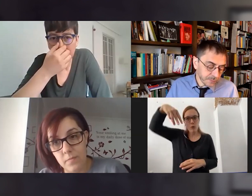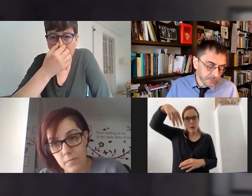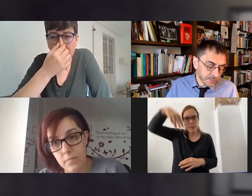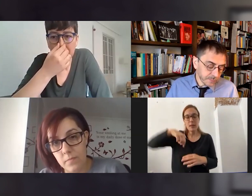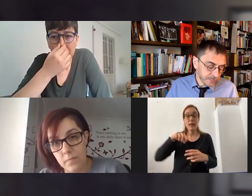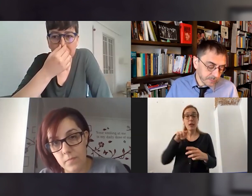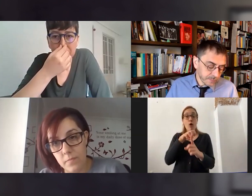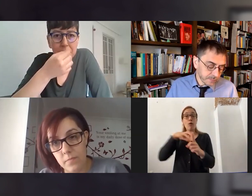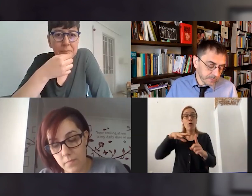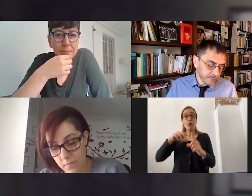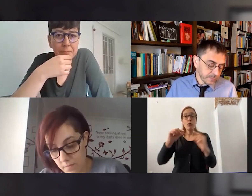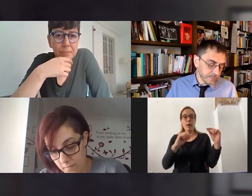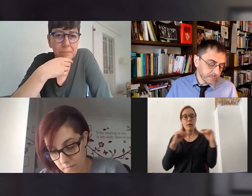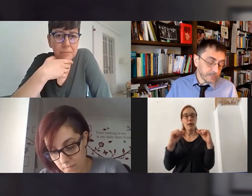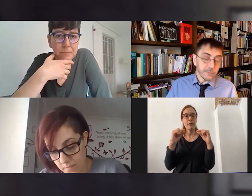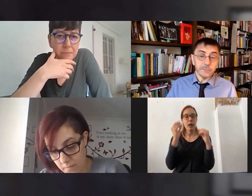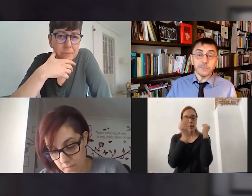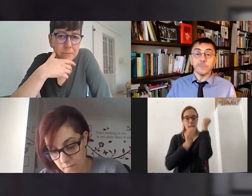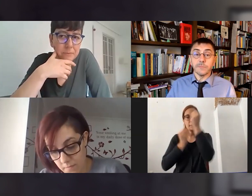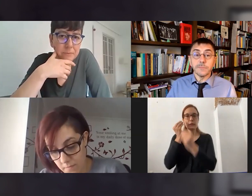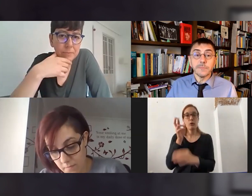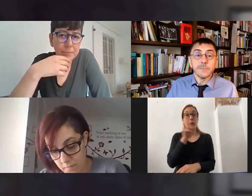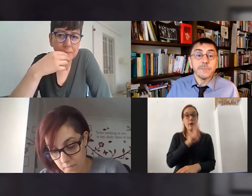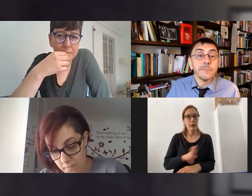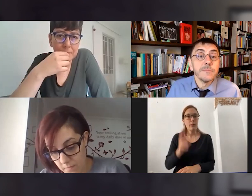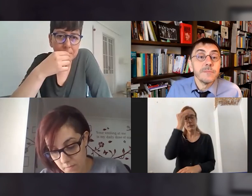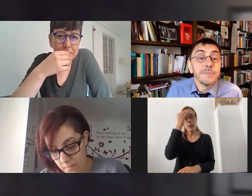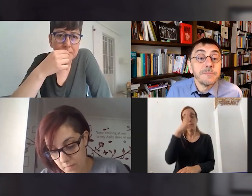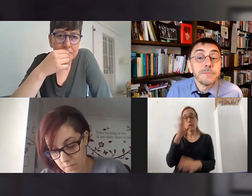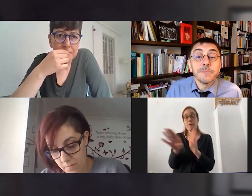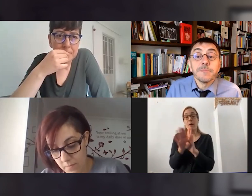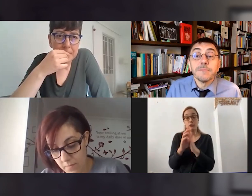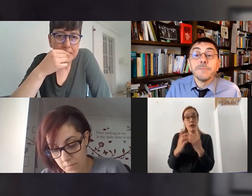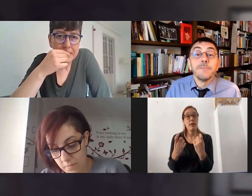de debate y de reflexión que vamos a necesitar.